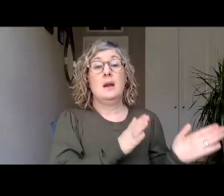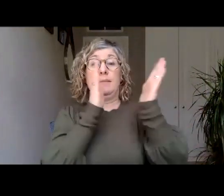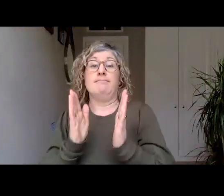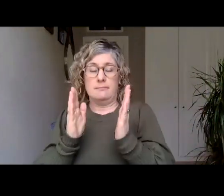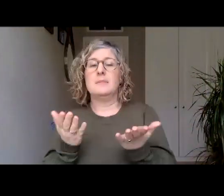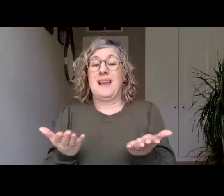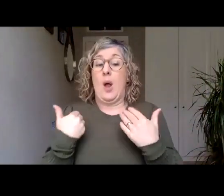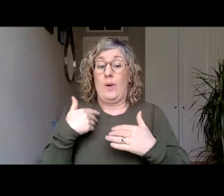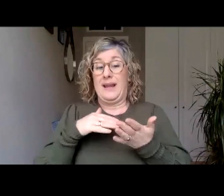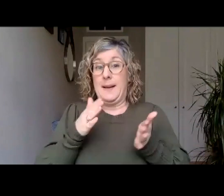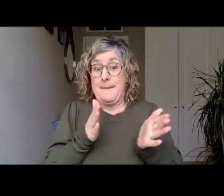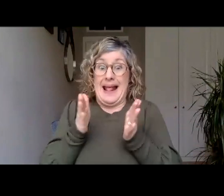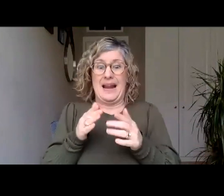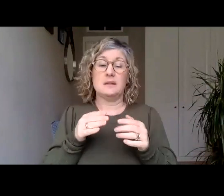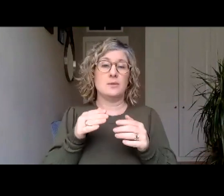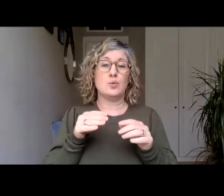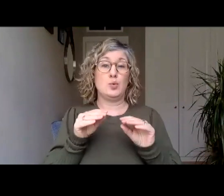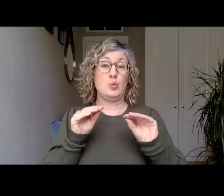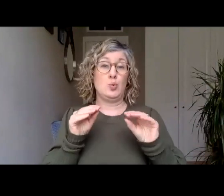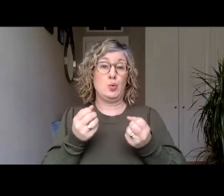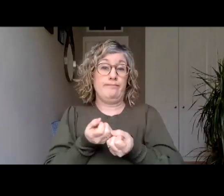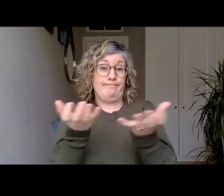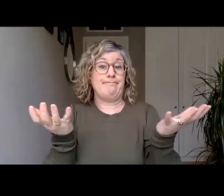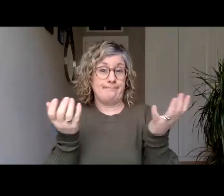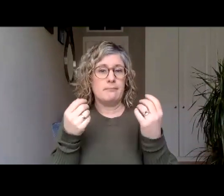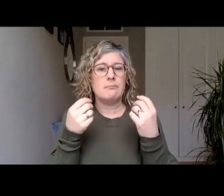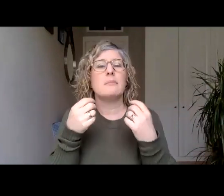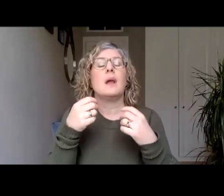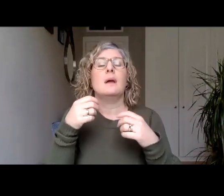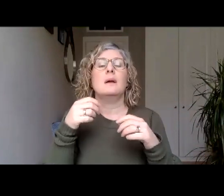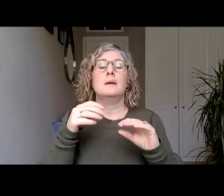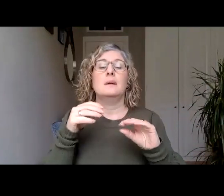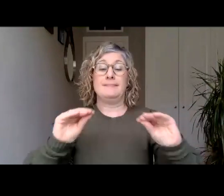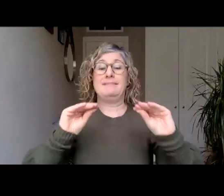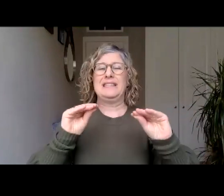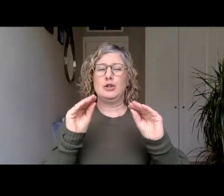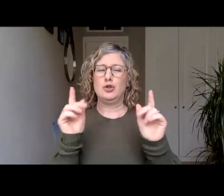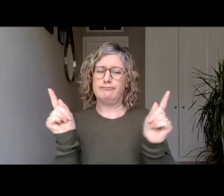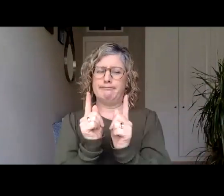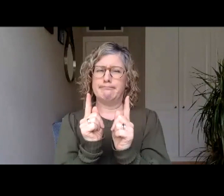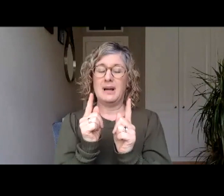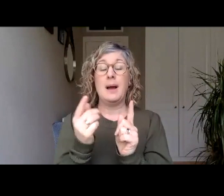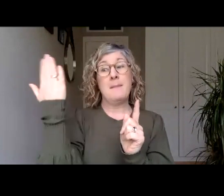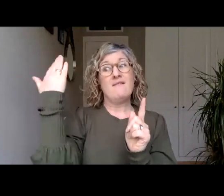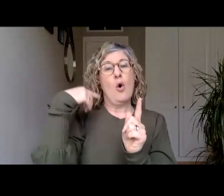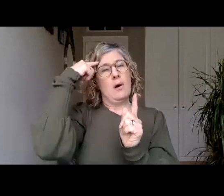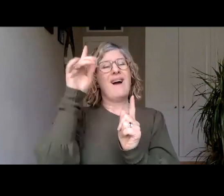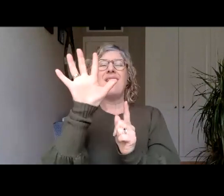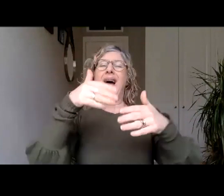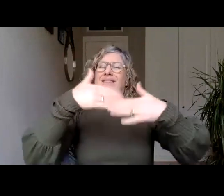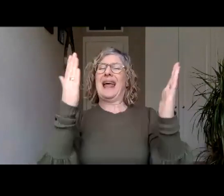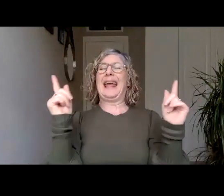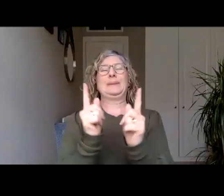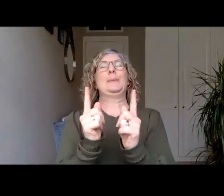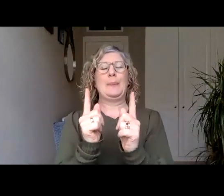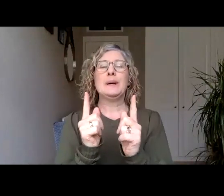pero nos interesa tener también material en signos internacionales para poder enseñar a partir de ahí y seguimos trabajando